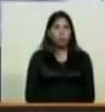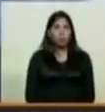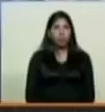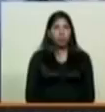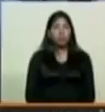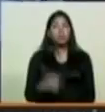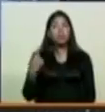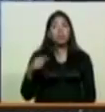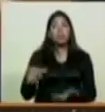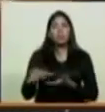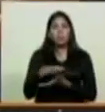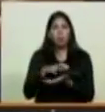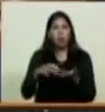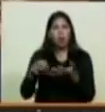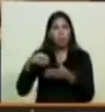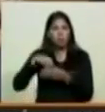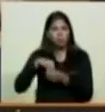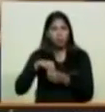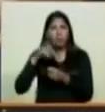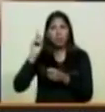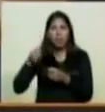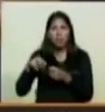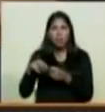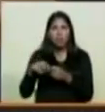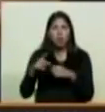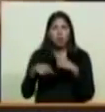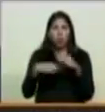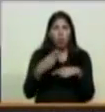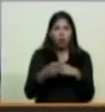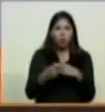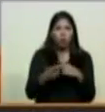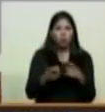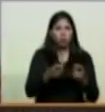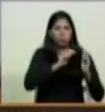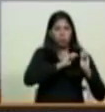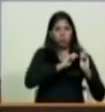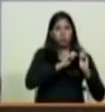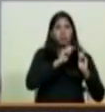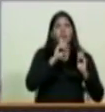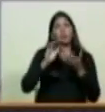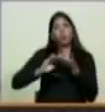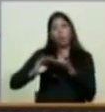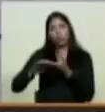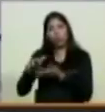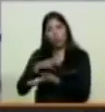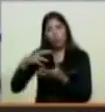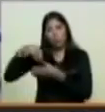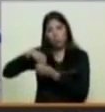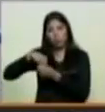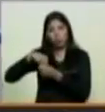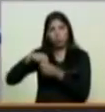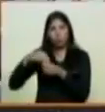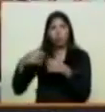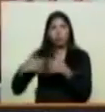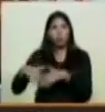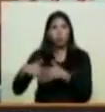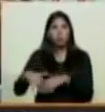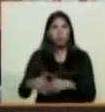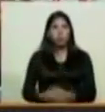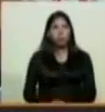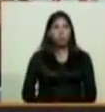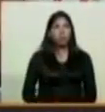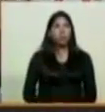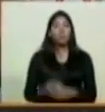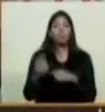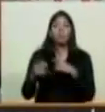empresas para que sean consideradas en la futura gestión de Rodríguez. El candidato afirmó que extenderá su mano a los venezolanos con una